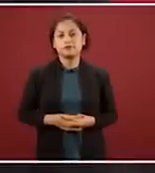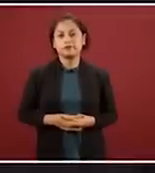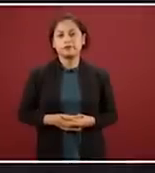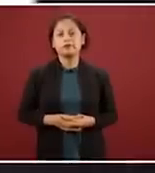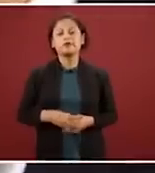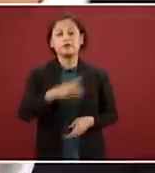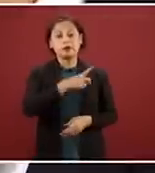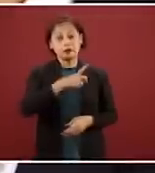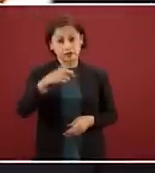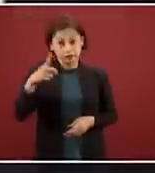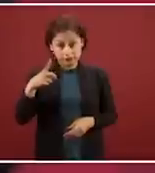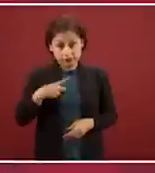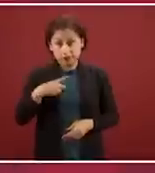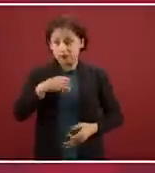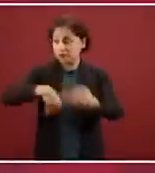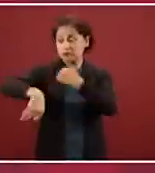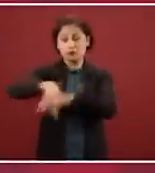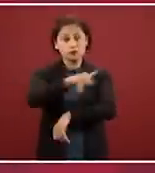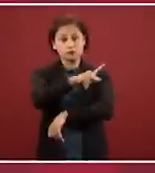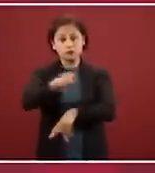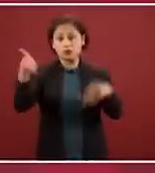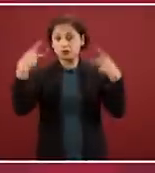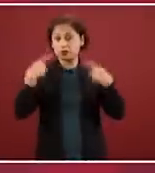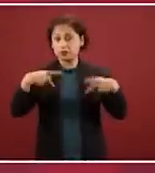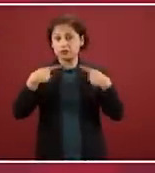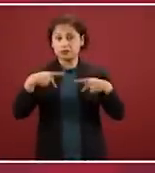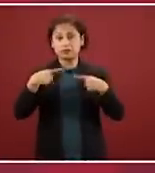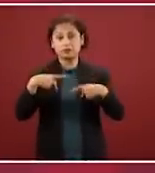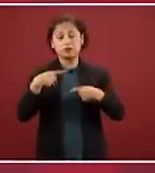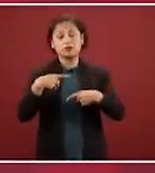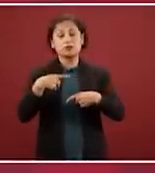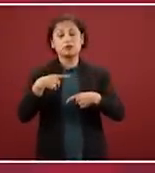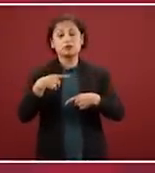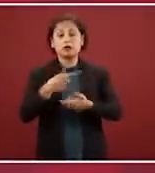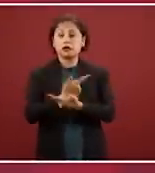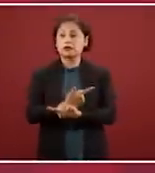ejerciendo nuestras libertades. La libertad no se implora, se conquista.